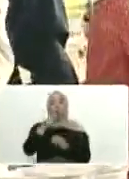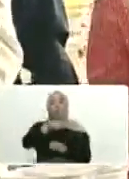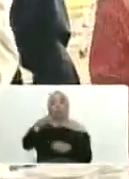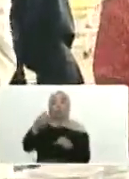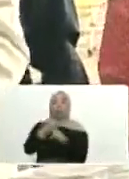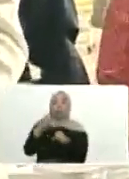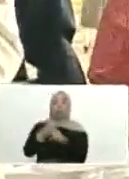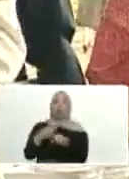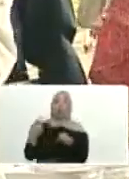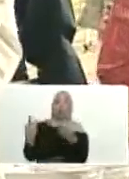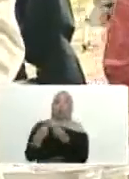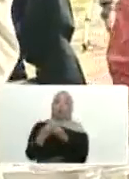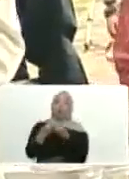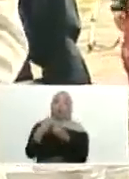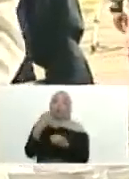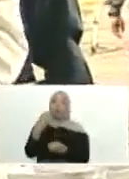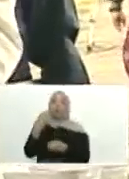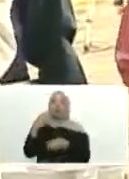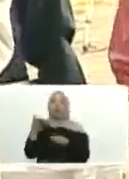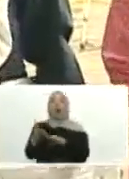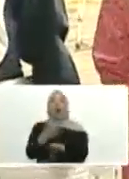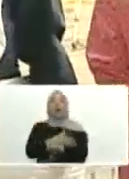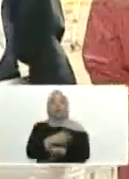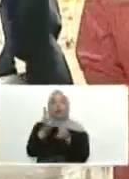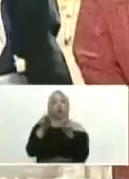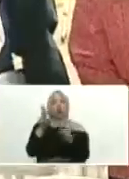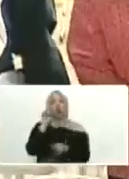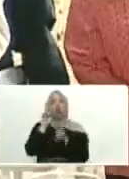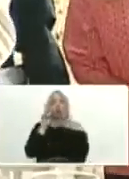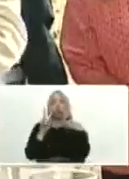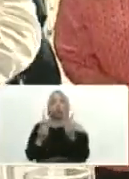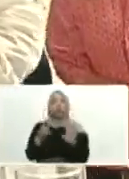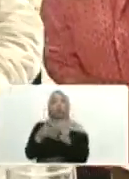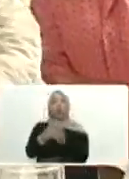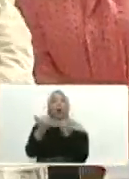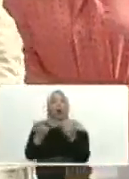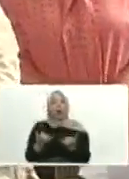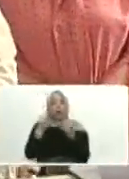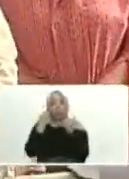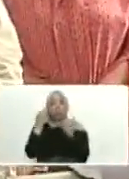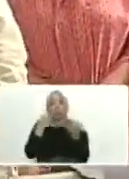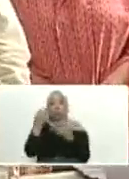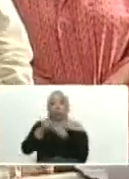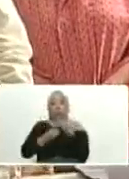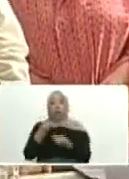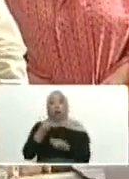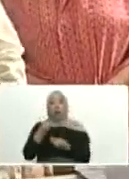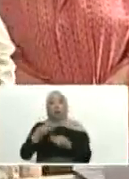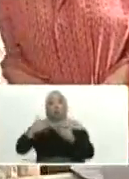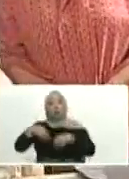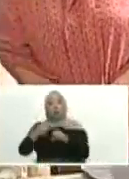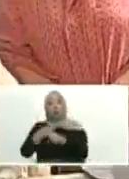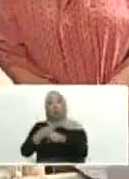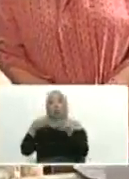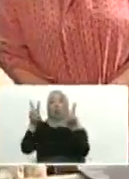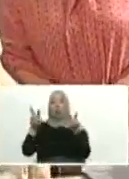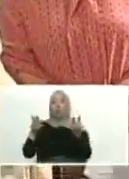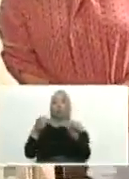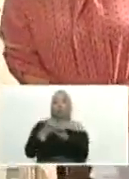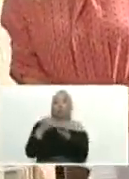ferrominera estamos trabajando en sinergia antes eso no se veía en este estado y ahora actualmente vemos esa sinergia uno a uno